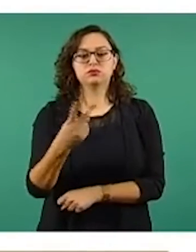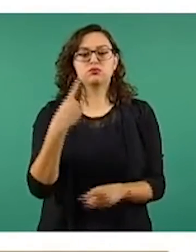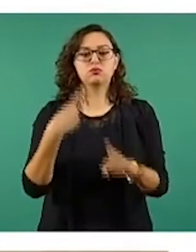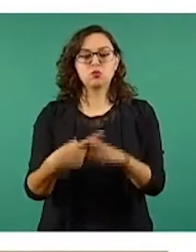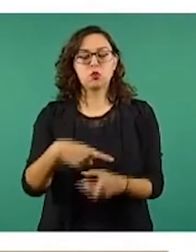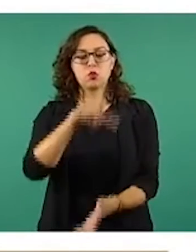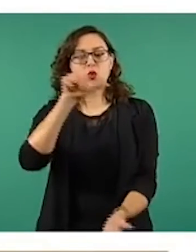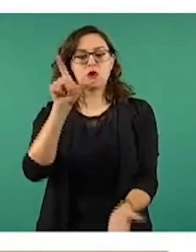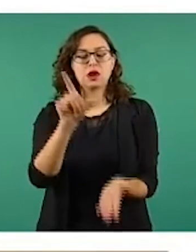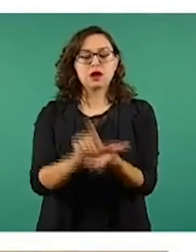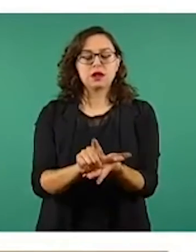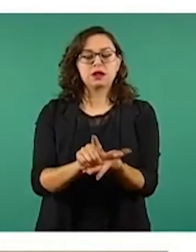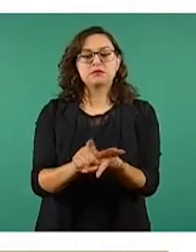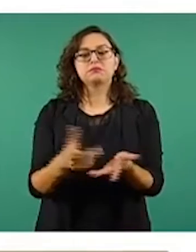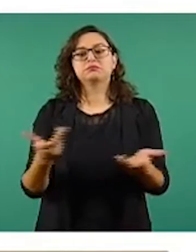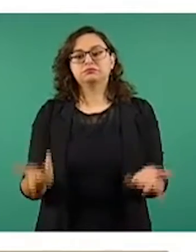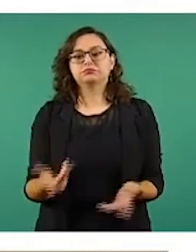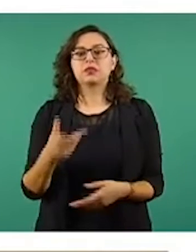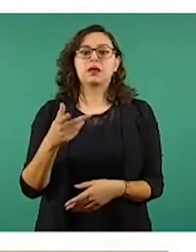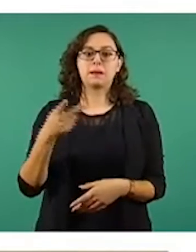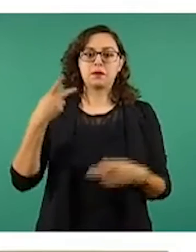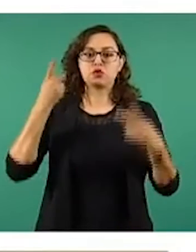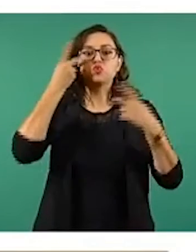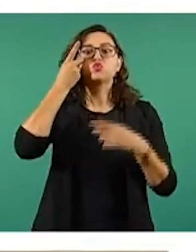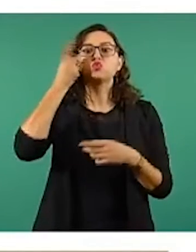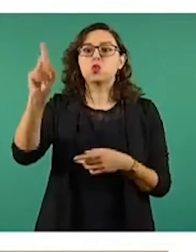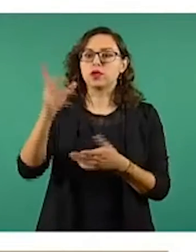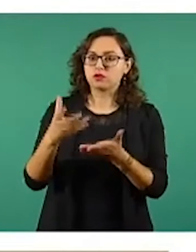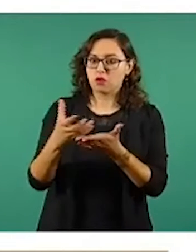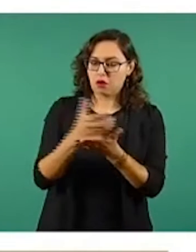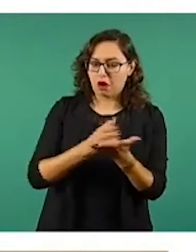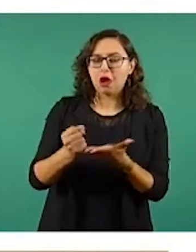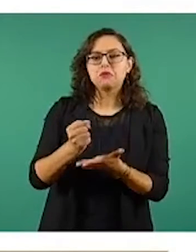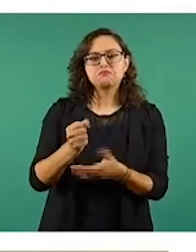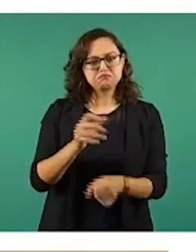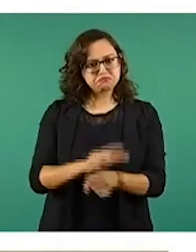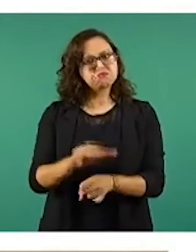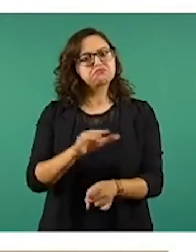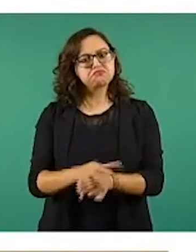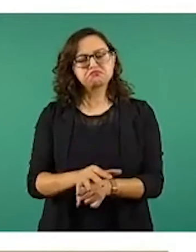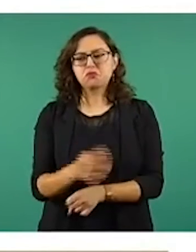$18.82 por litro, con un margen bastante marginal de